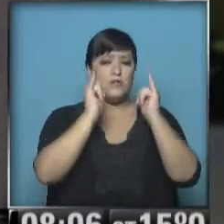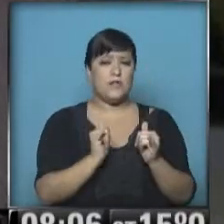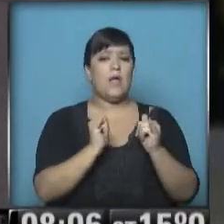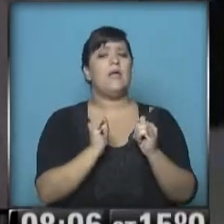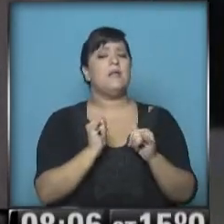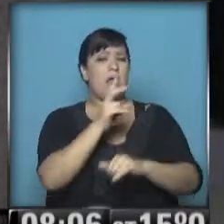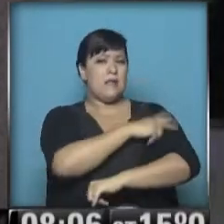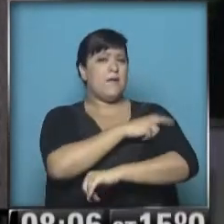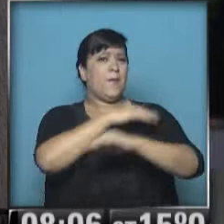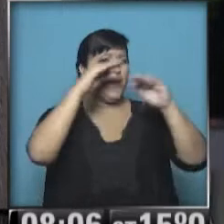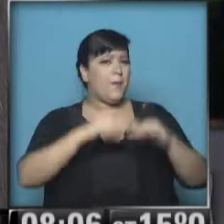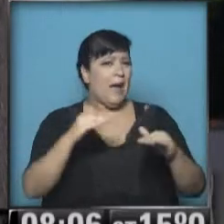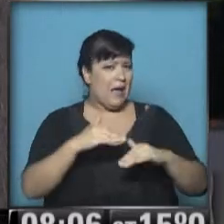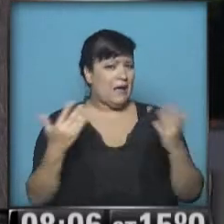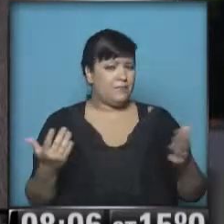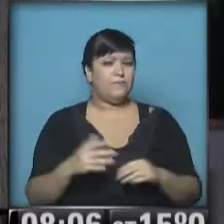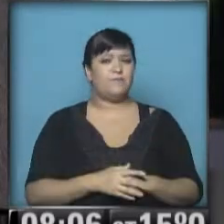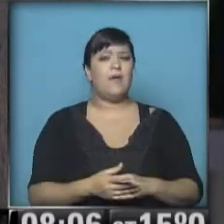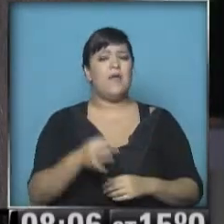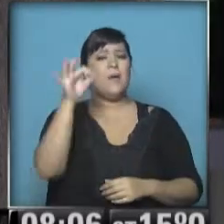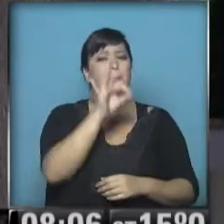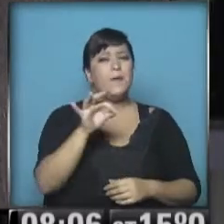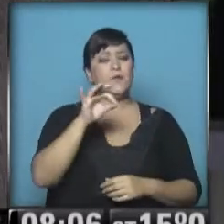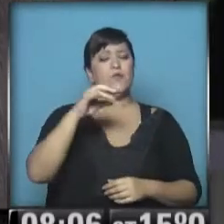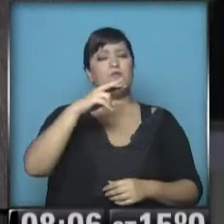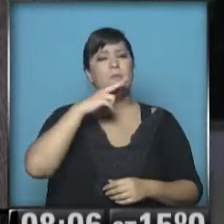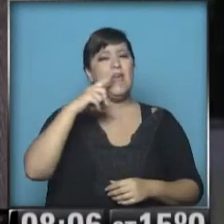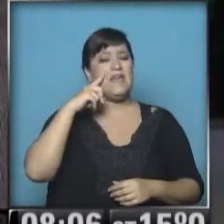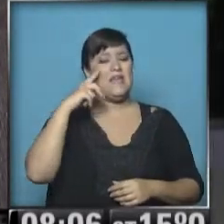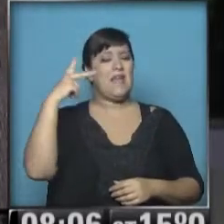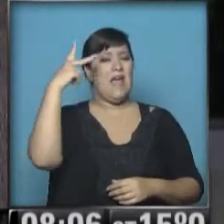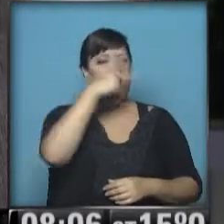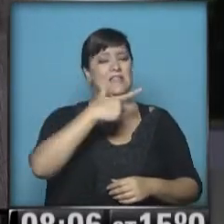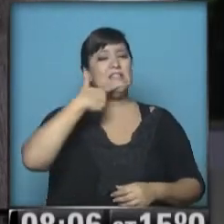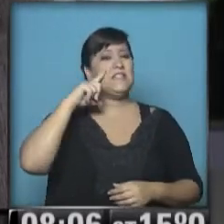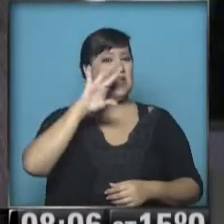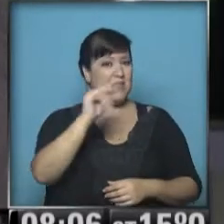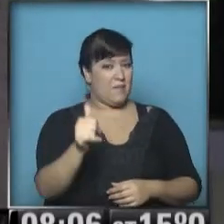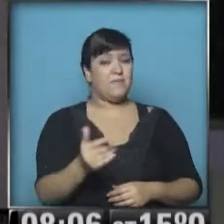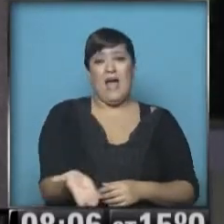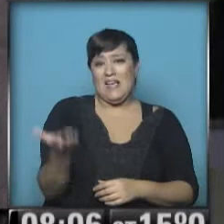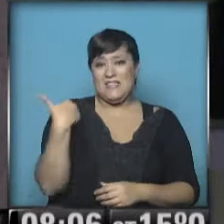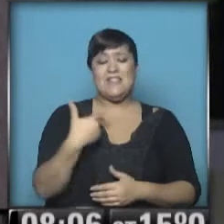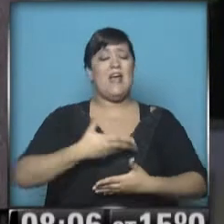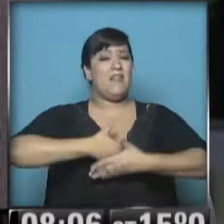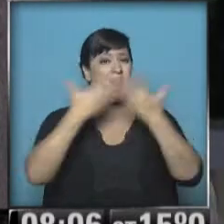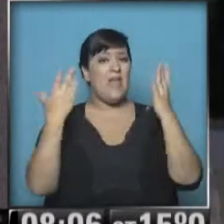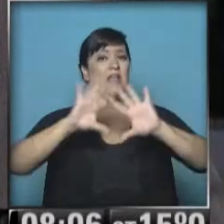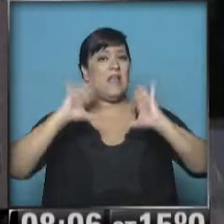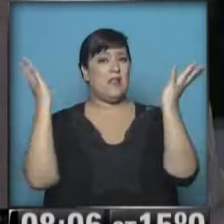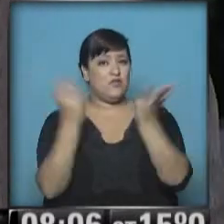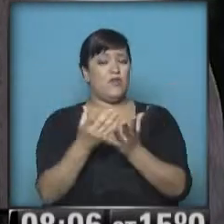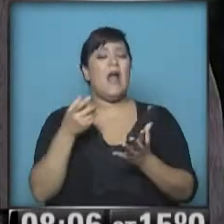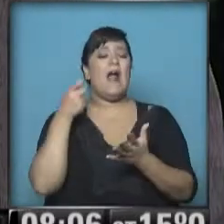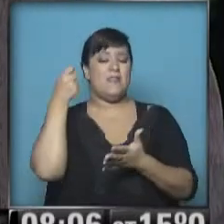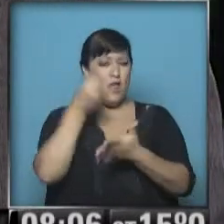muy baja, casi indetectable, del virus del VIH-Sida. Ayer fue el Día Internacional de la Lucha contra el Sida y en la República